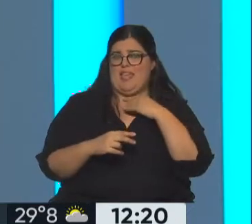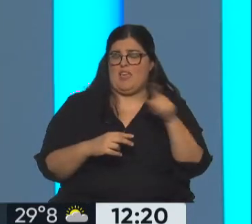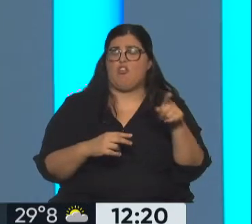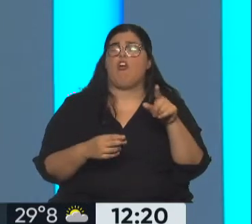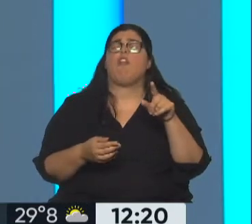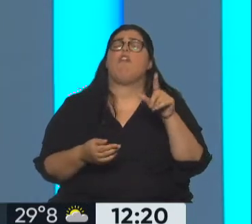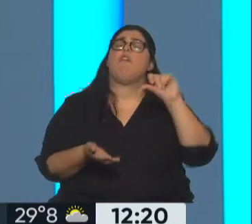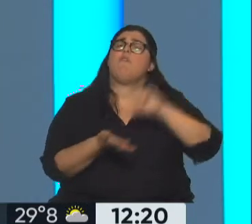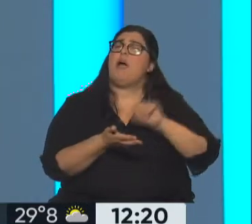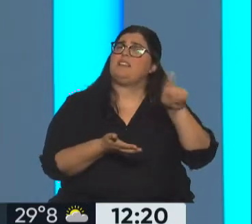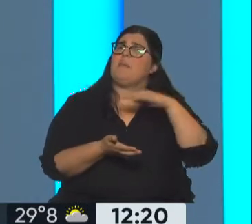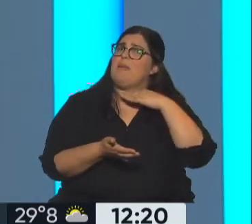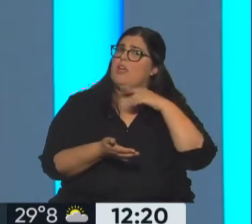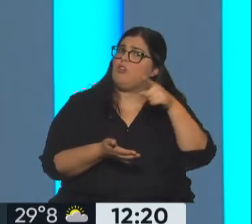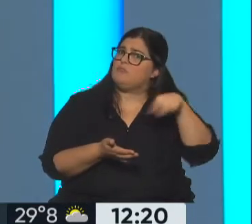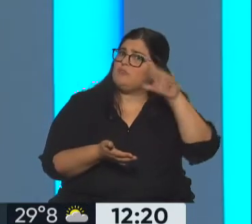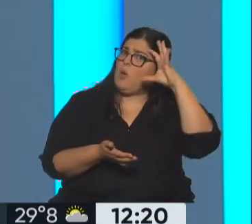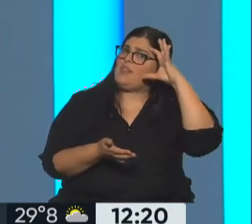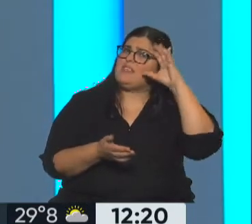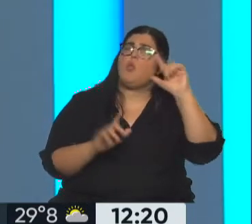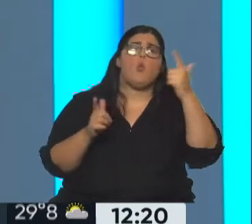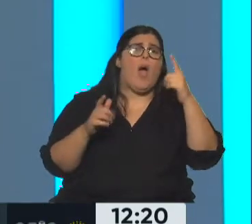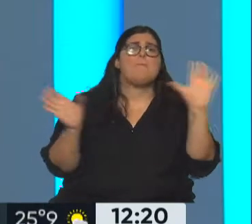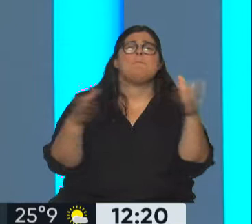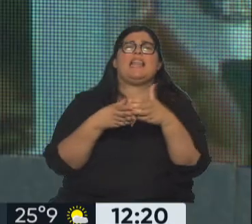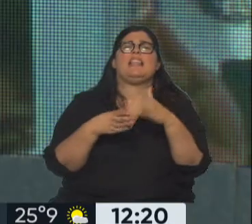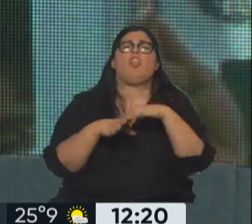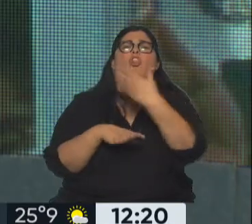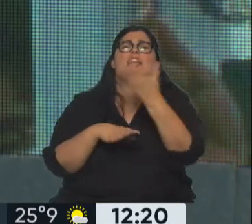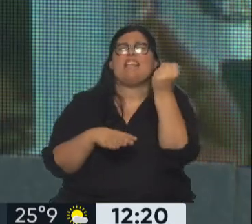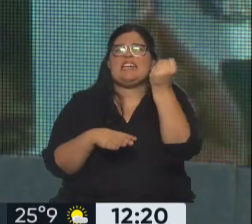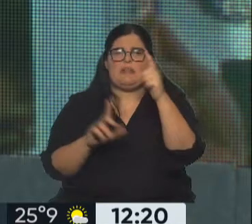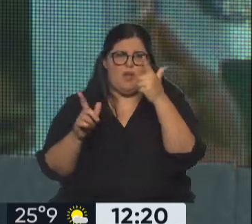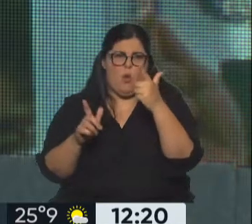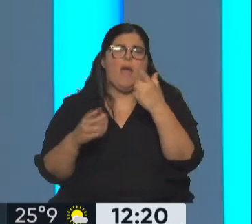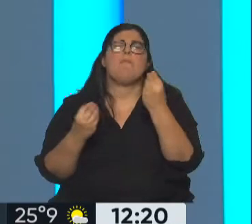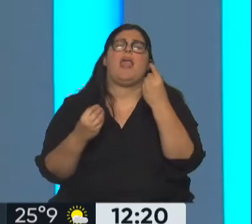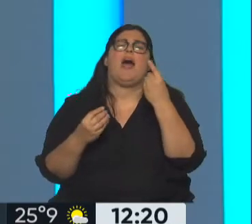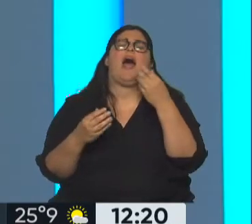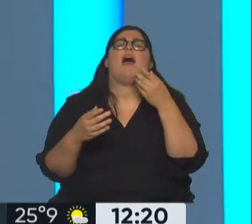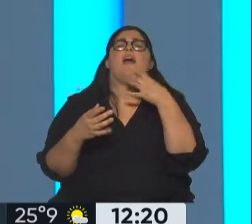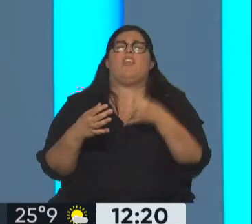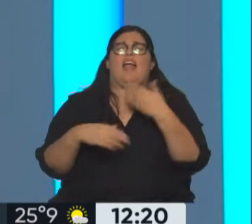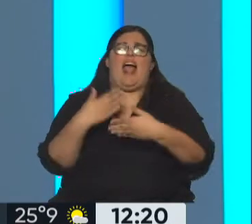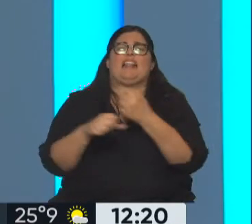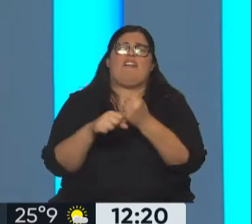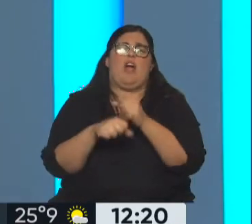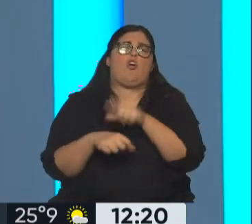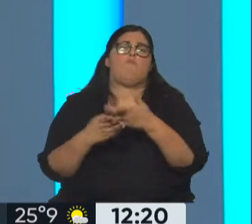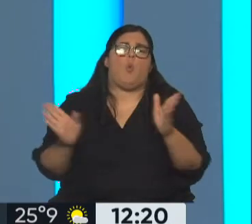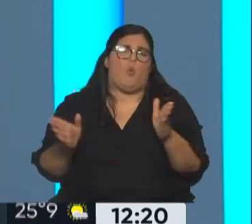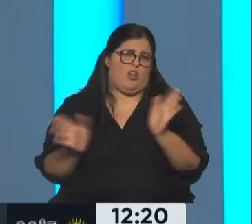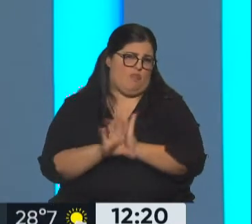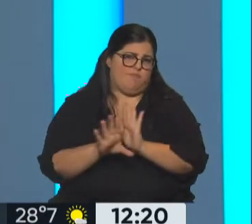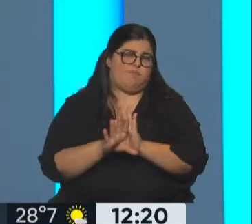México, que recordemos no tiene partidos de extrema derecha con una capacidad de intervención pública muy fuerte. Podríamos decir no que no existe, pero que no